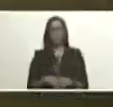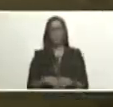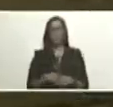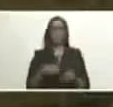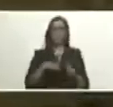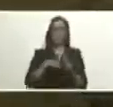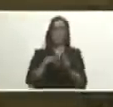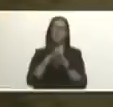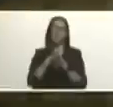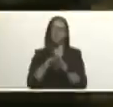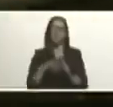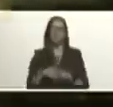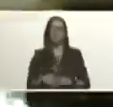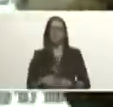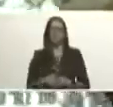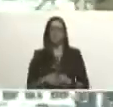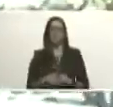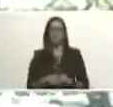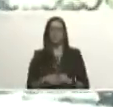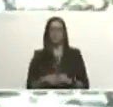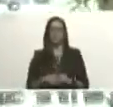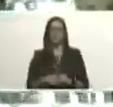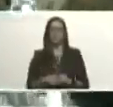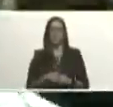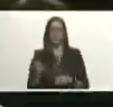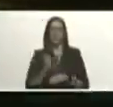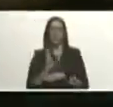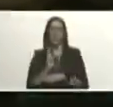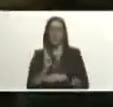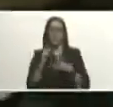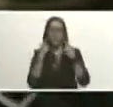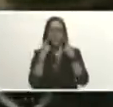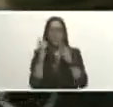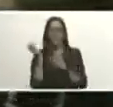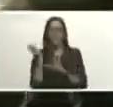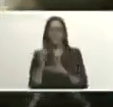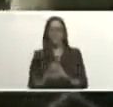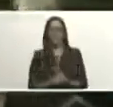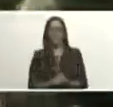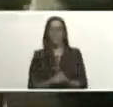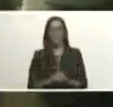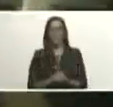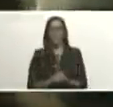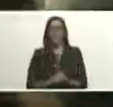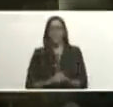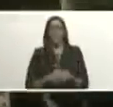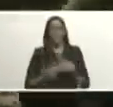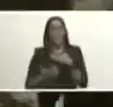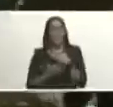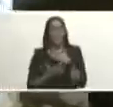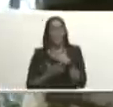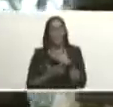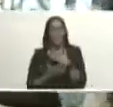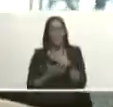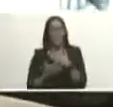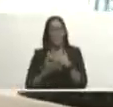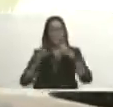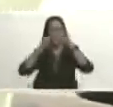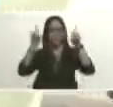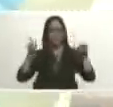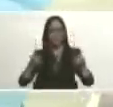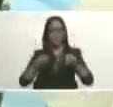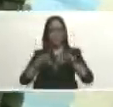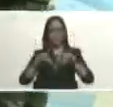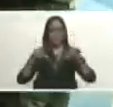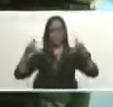Lo sí, avanza, señor. Pues, gente, acelera para ver. Vamos a ver en la tecnología metaverso, la tecnología